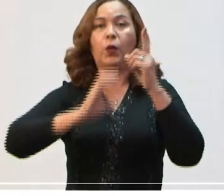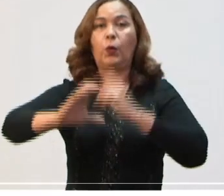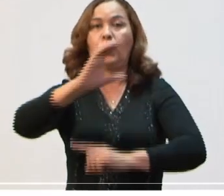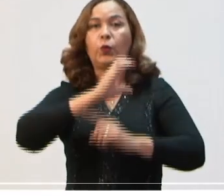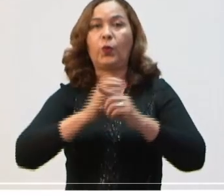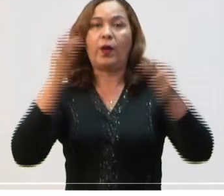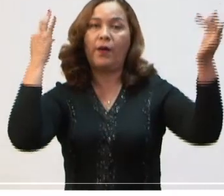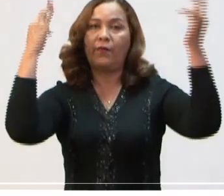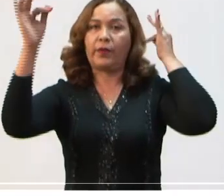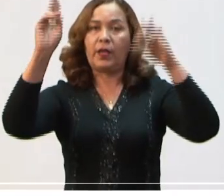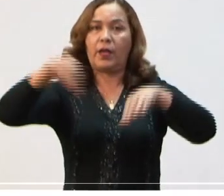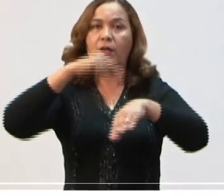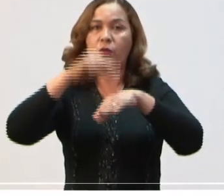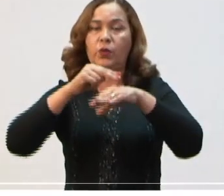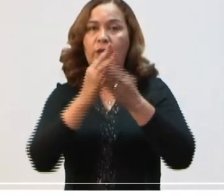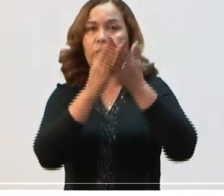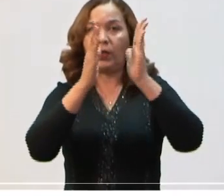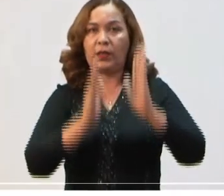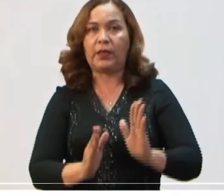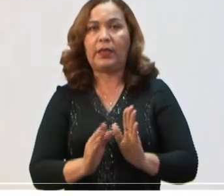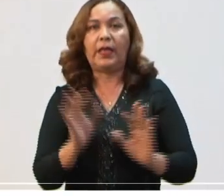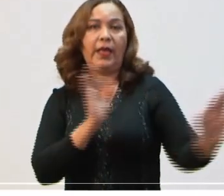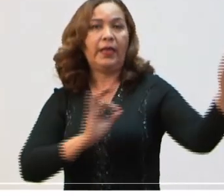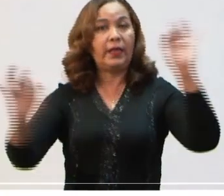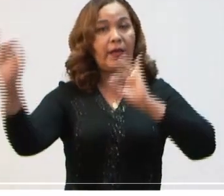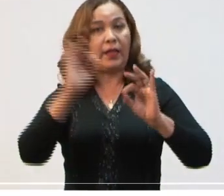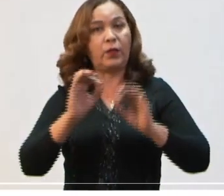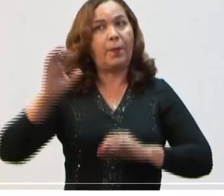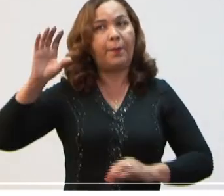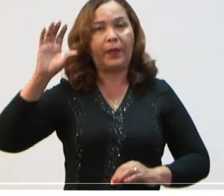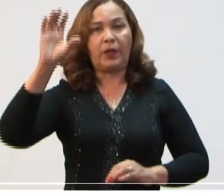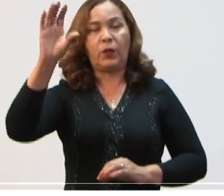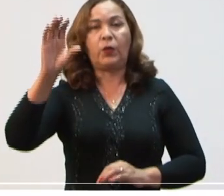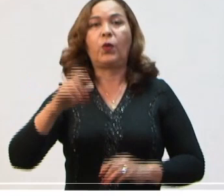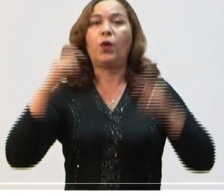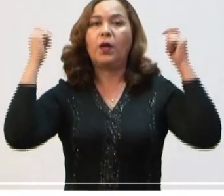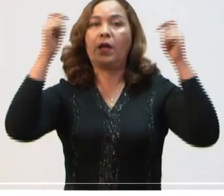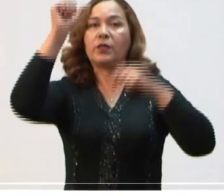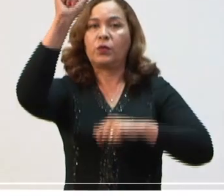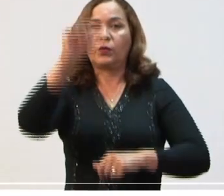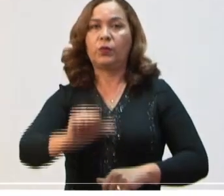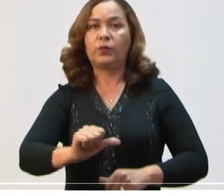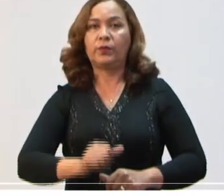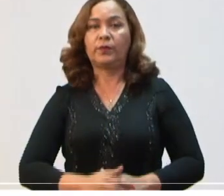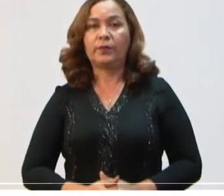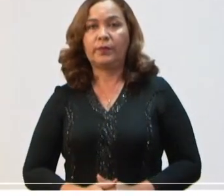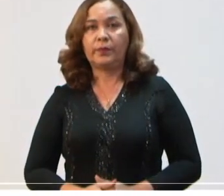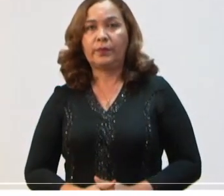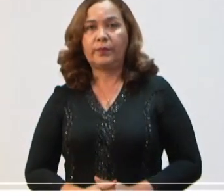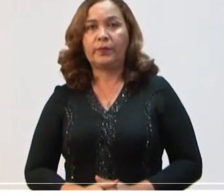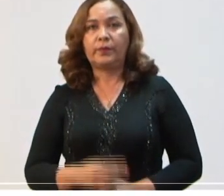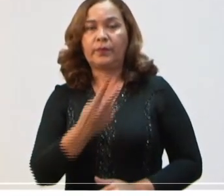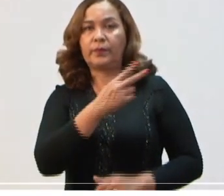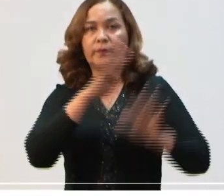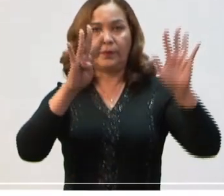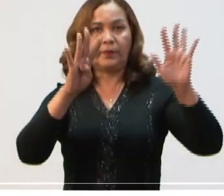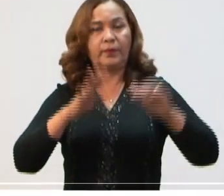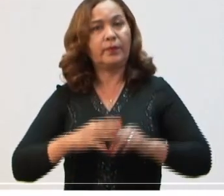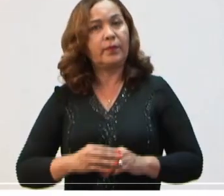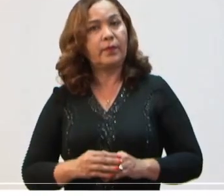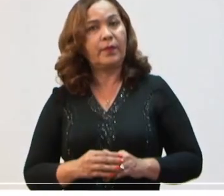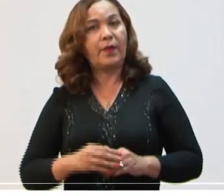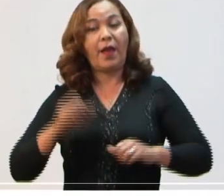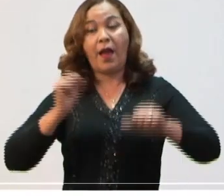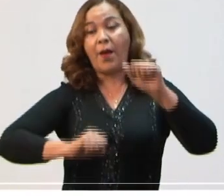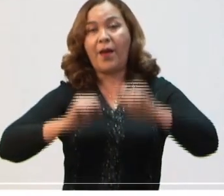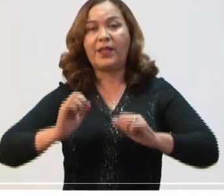cultural del festival nacional estudiantil de teatro patriótico campaña del sur día 29